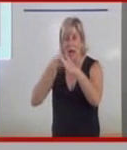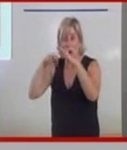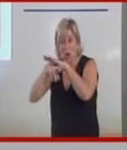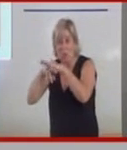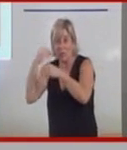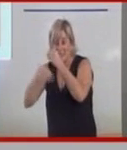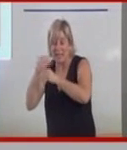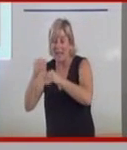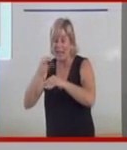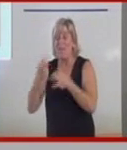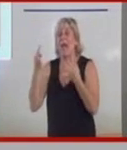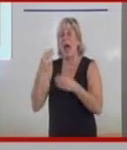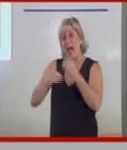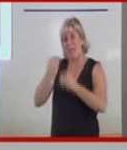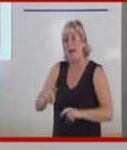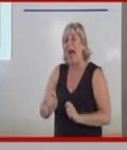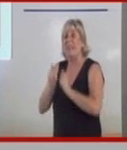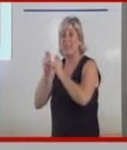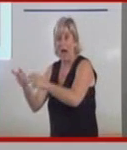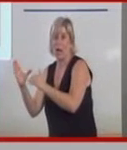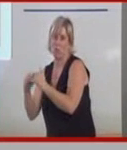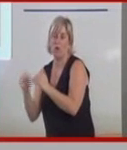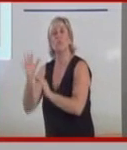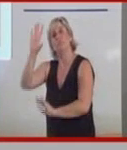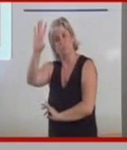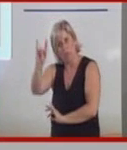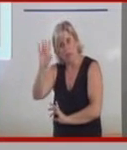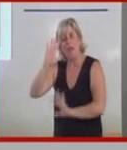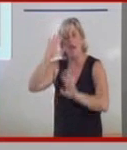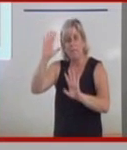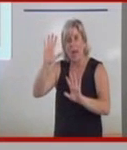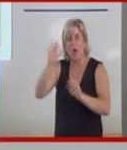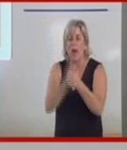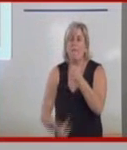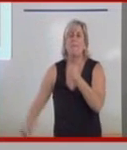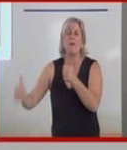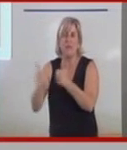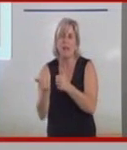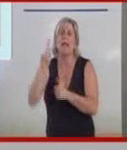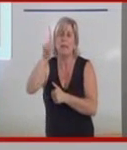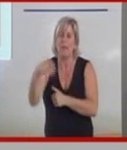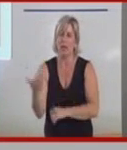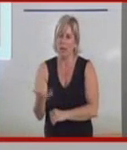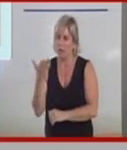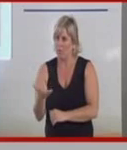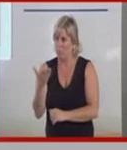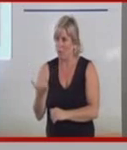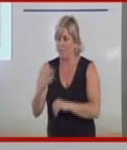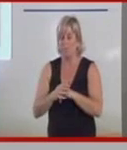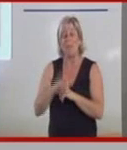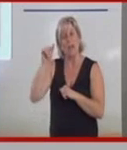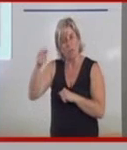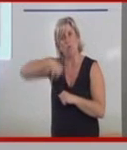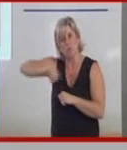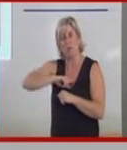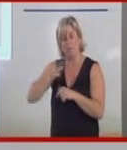cubrir las necesidades de los usuarios, pero que además de las necesidades son muy importantes las preferencias de los usuarios. Es un aspecto que debemos